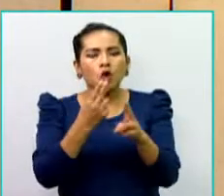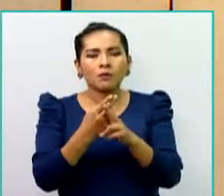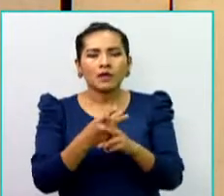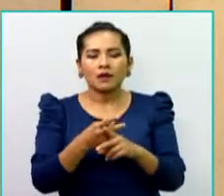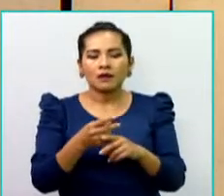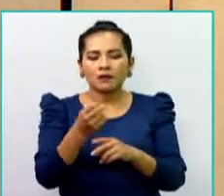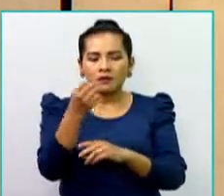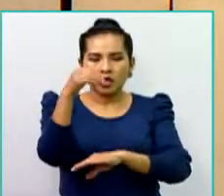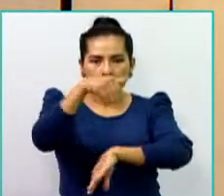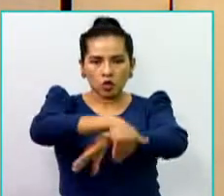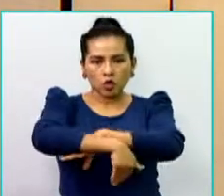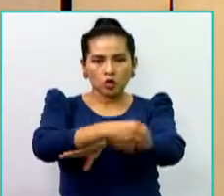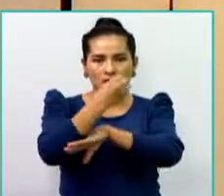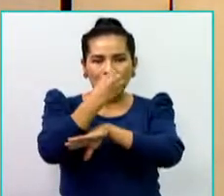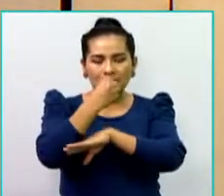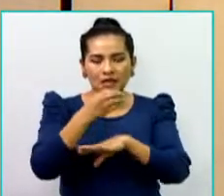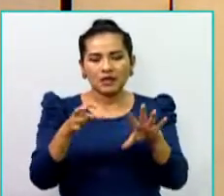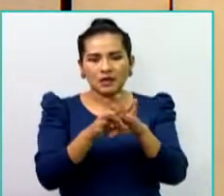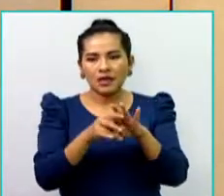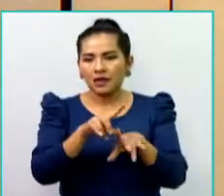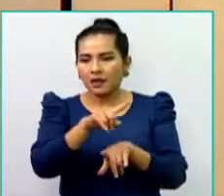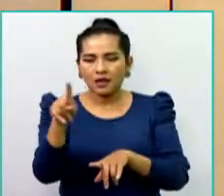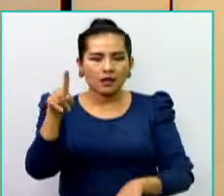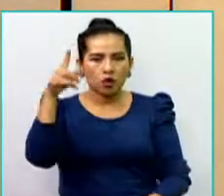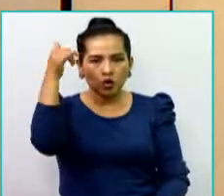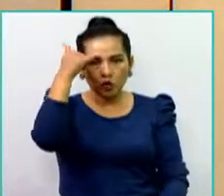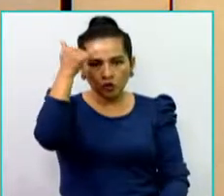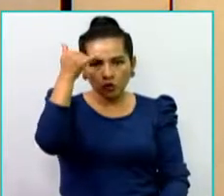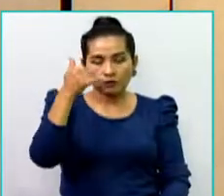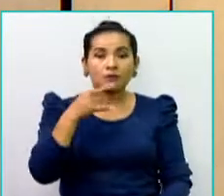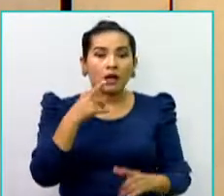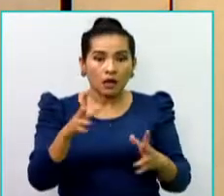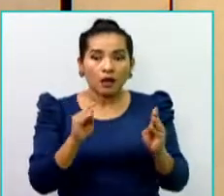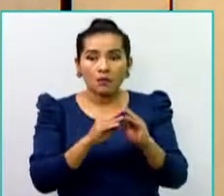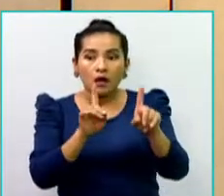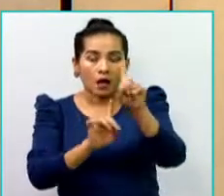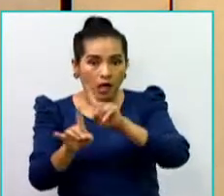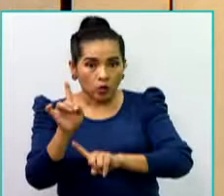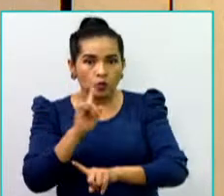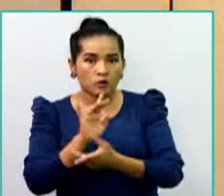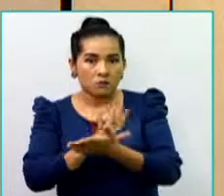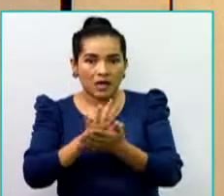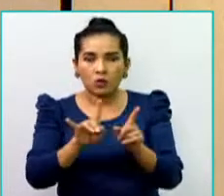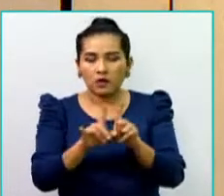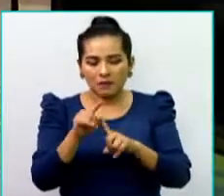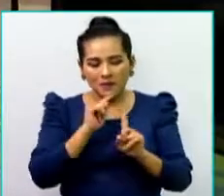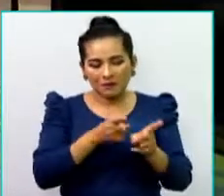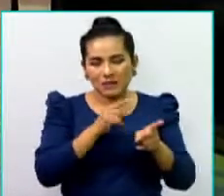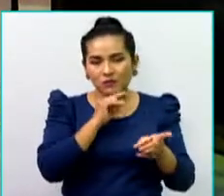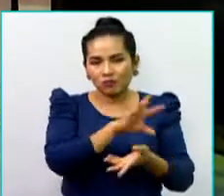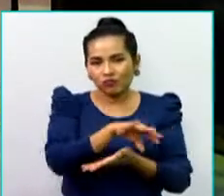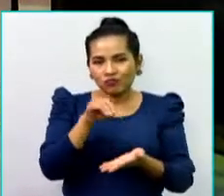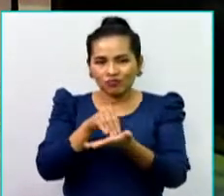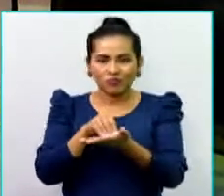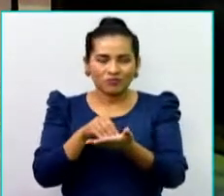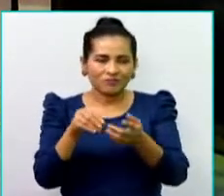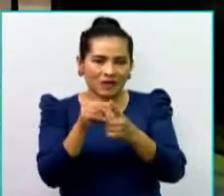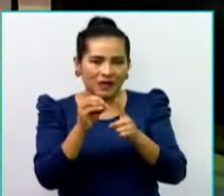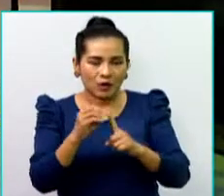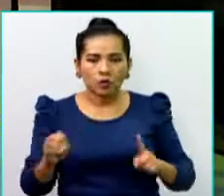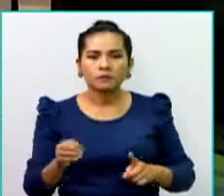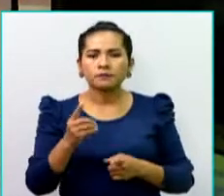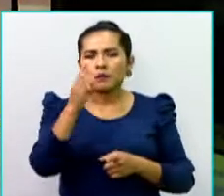interpretada alrededor del mundo. De hecho, también han sacado ya varios remakes en películas de esta misma obra. Y bueno, Agustín Vázquez es